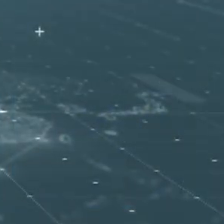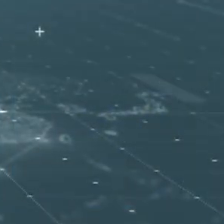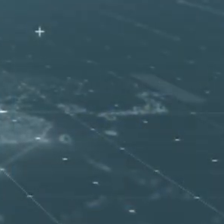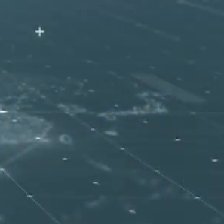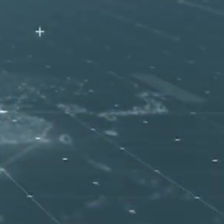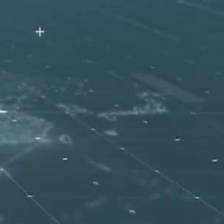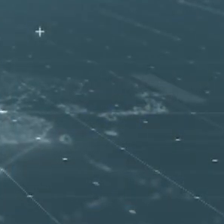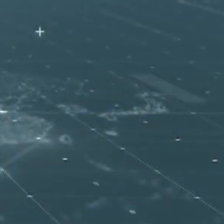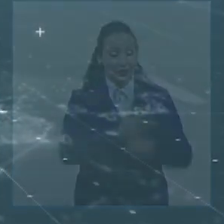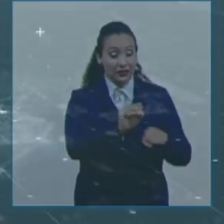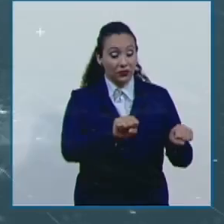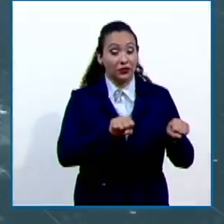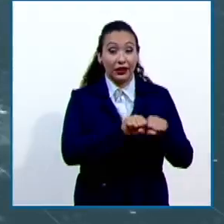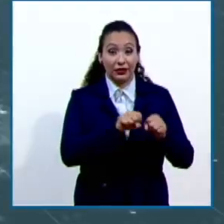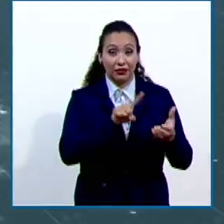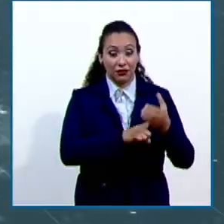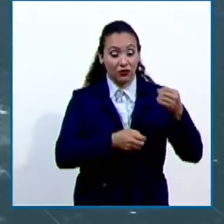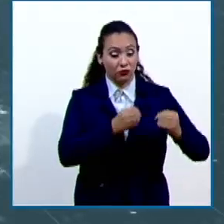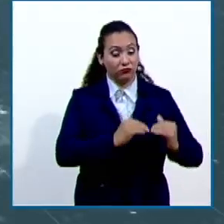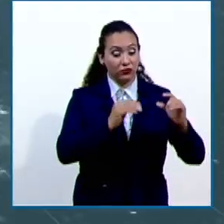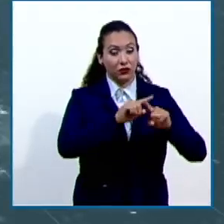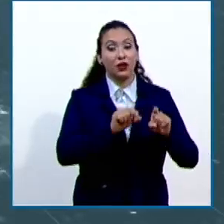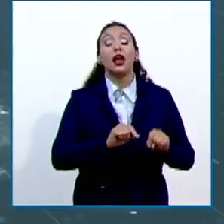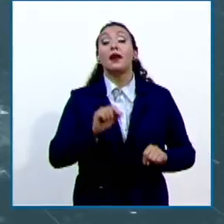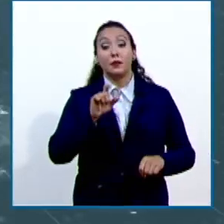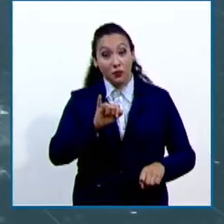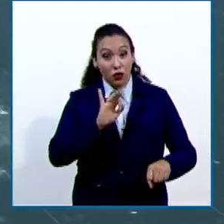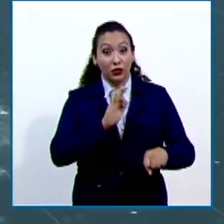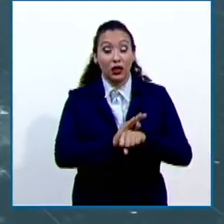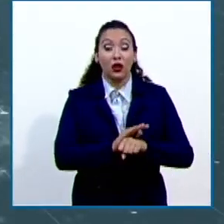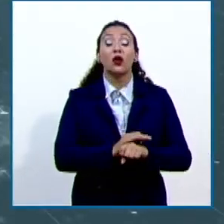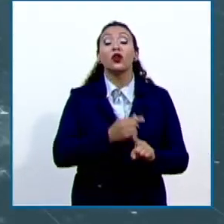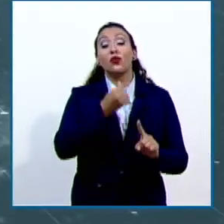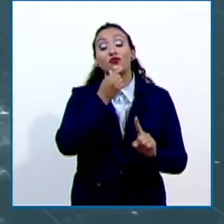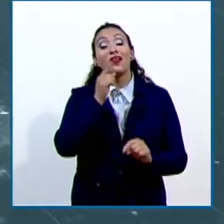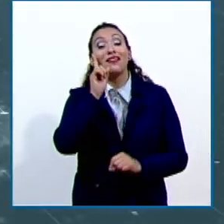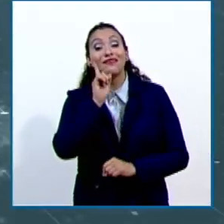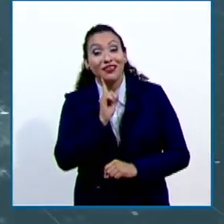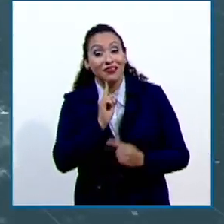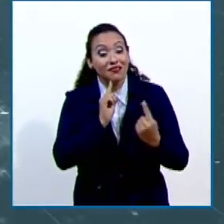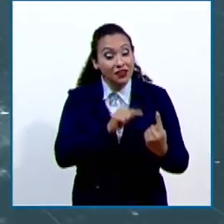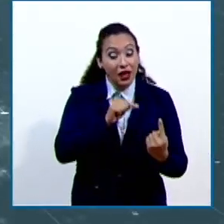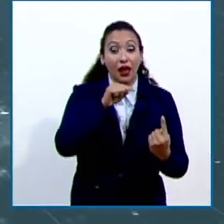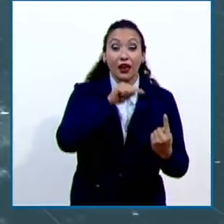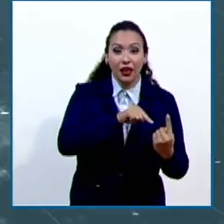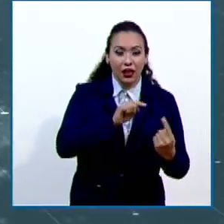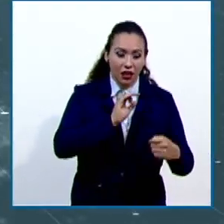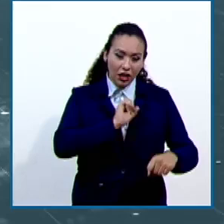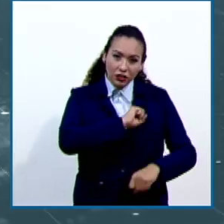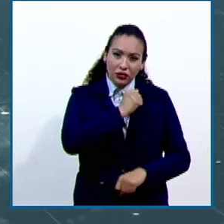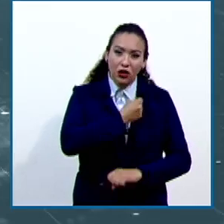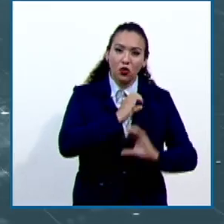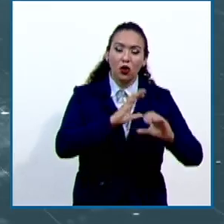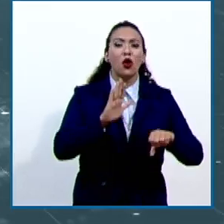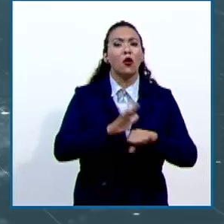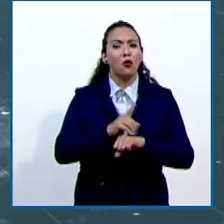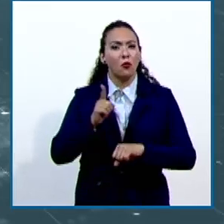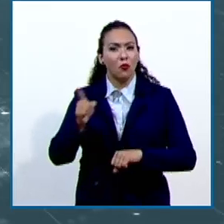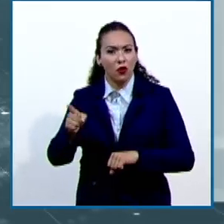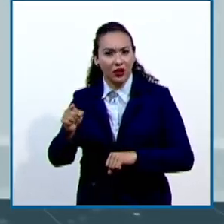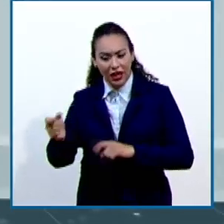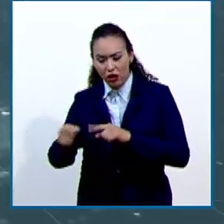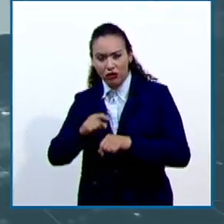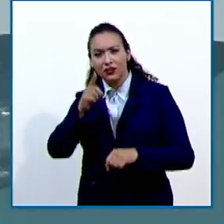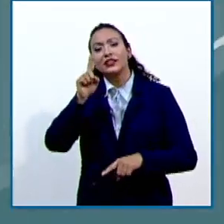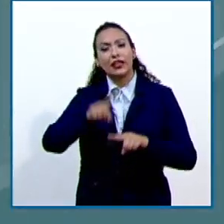La segunda sala de la Corte protegió el derecho a la salud de una niña que fue dada de baja de los servicios médicos de las Fuerzas